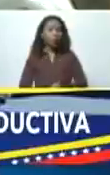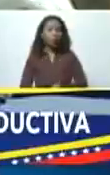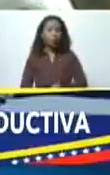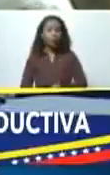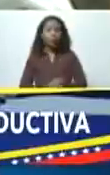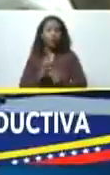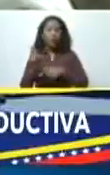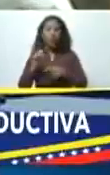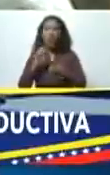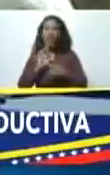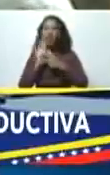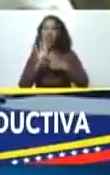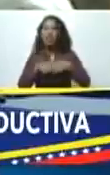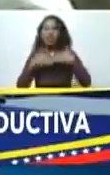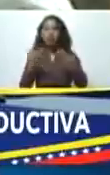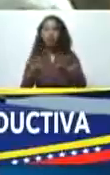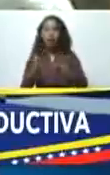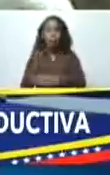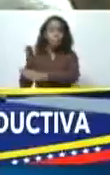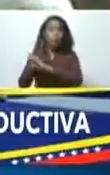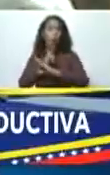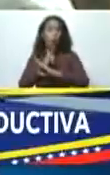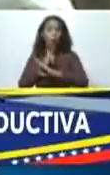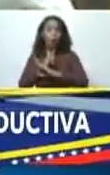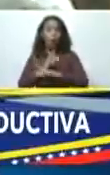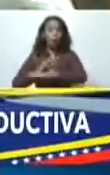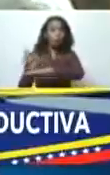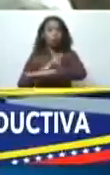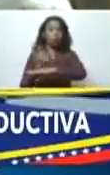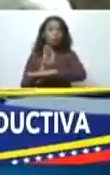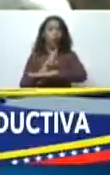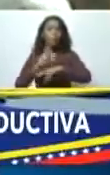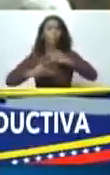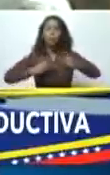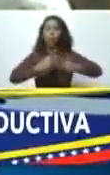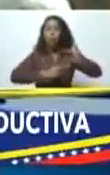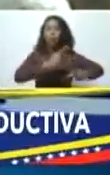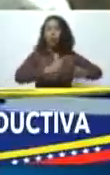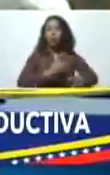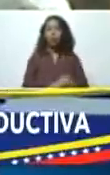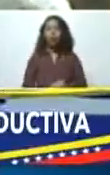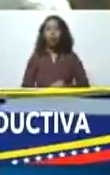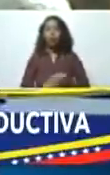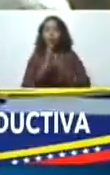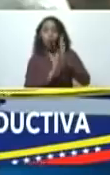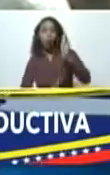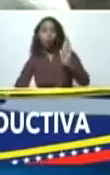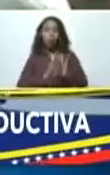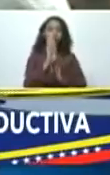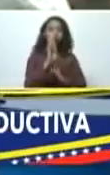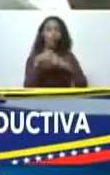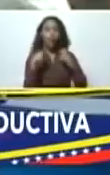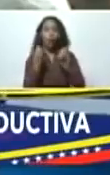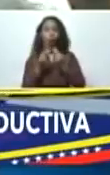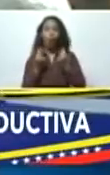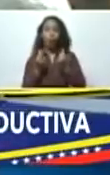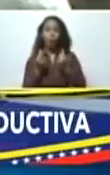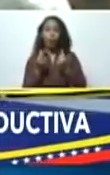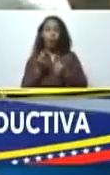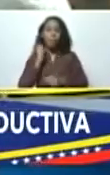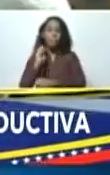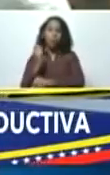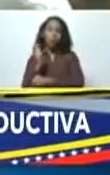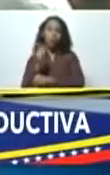a qué me refiero? Que el bloqueo aceleró el proceso de superación de la economía